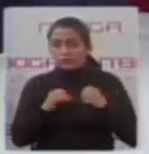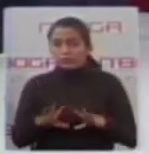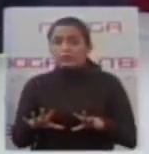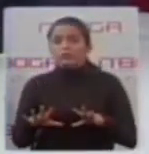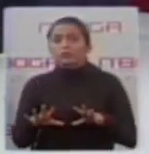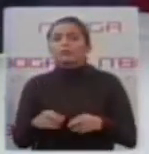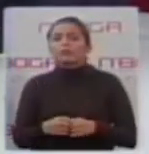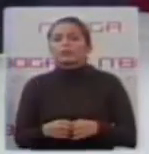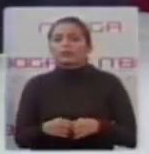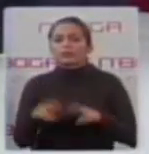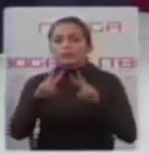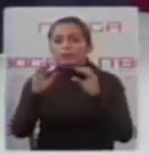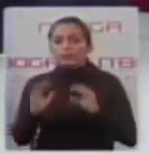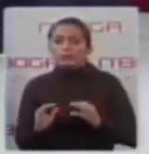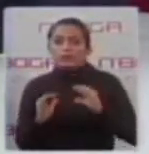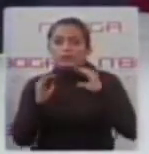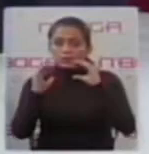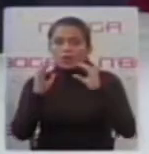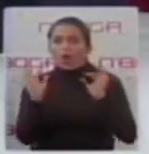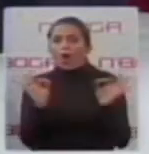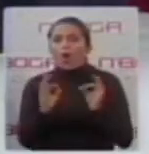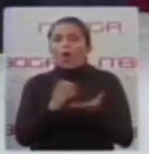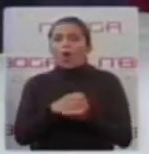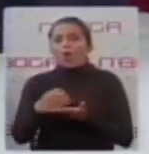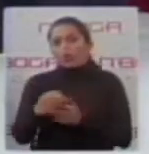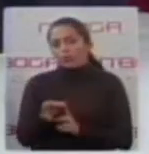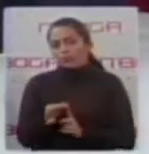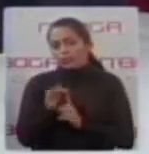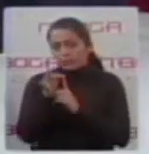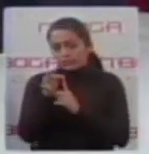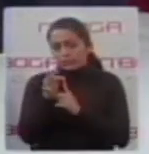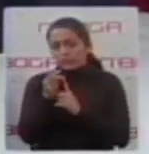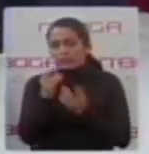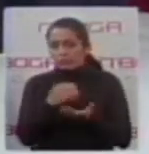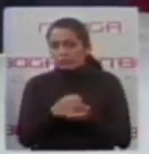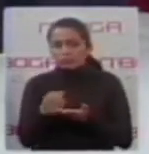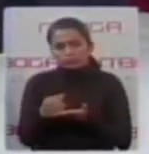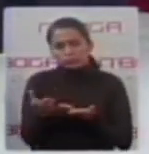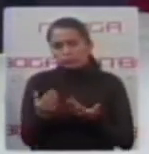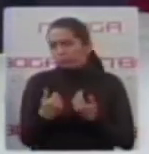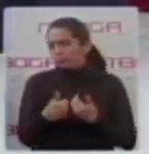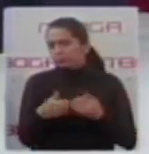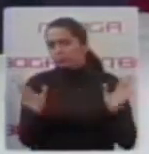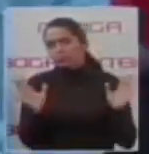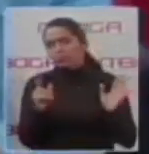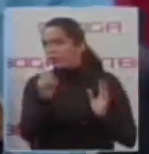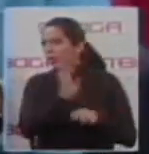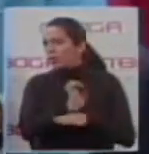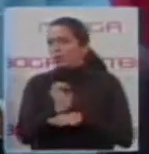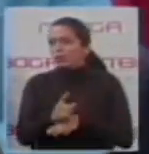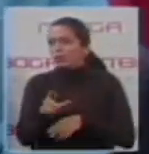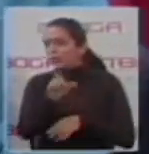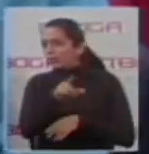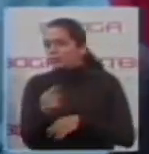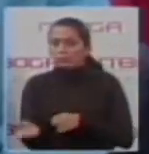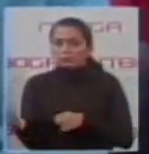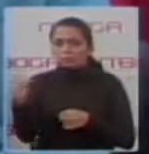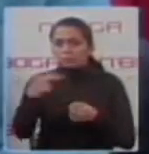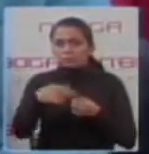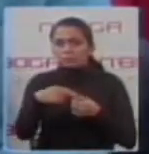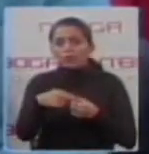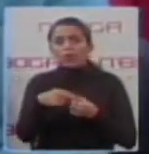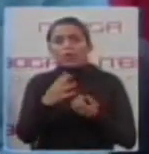de maestría o los cursos de especialización, y bueno, disponible para que los ecuatorianos podamos tener la